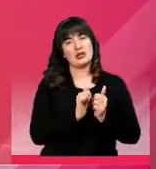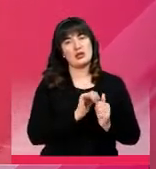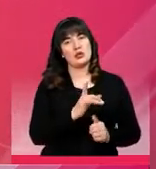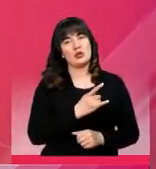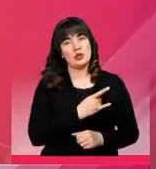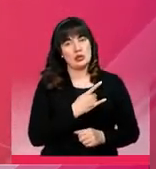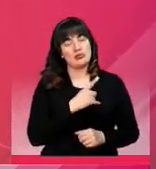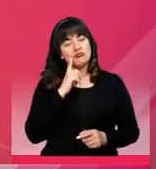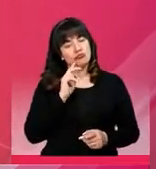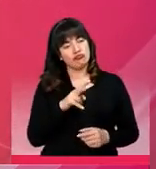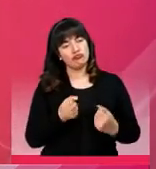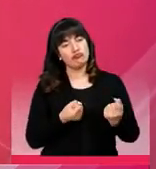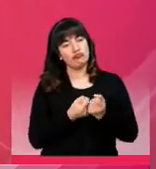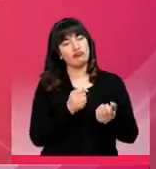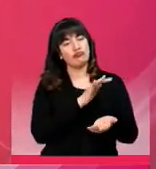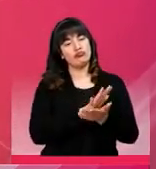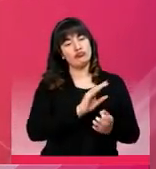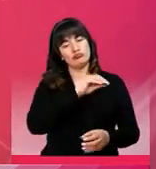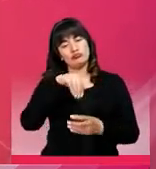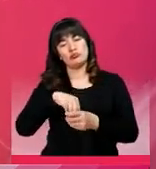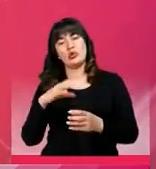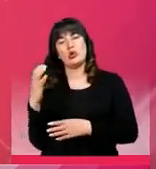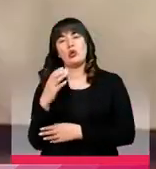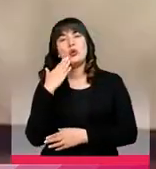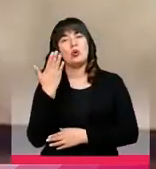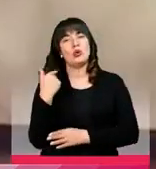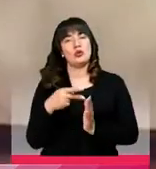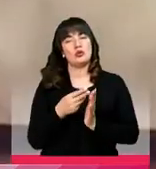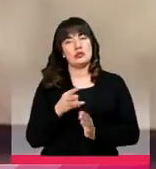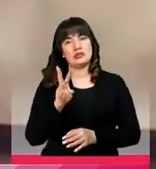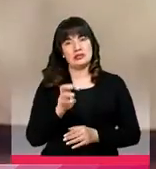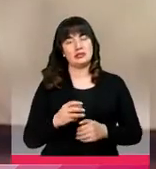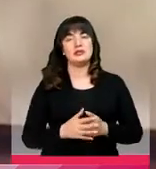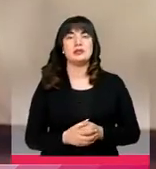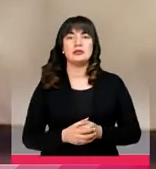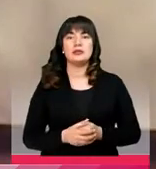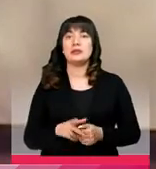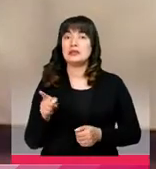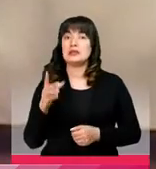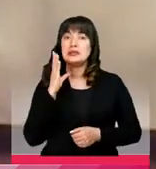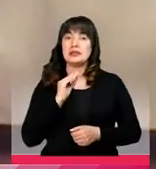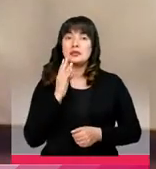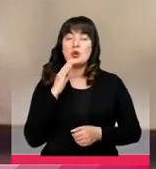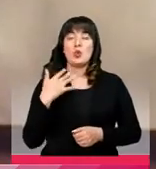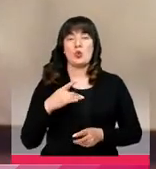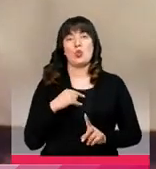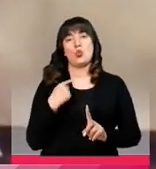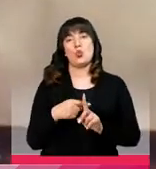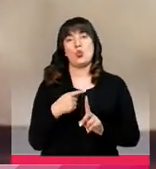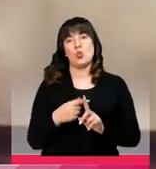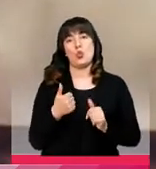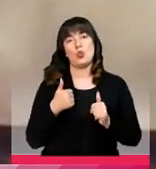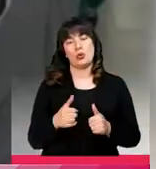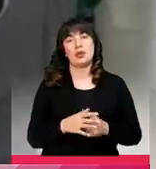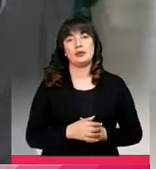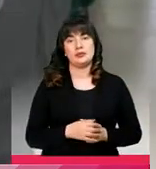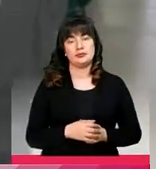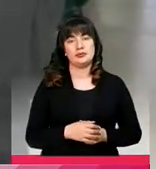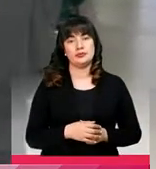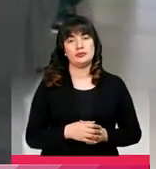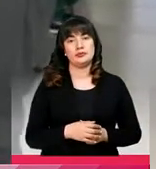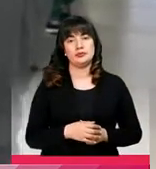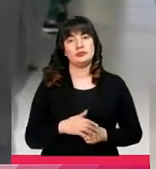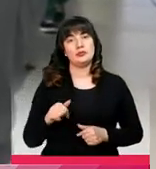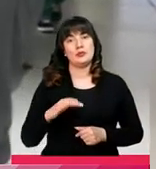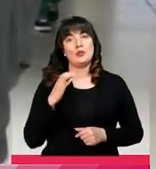dieron un cupo en la Selección Colombia en 2018. Esa experiencia fue muy buena, muy buena. Colombia